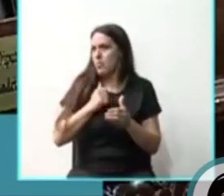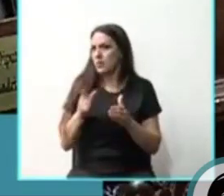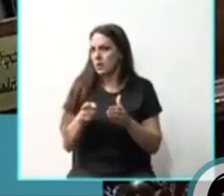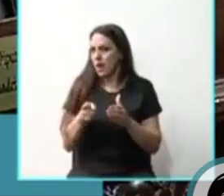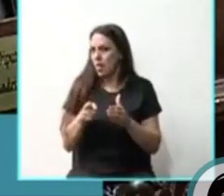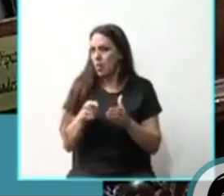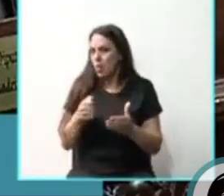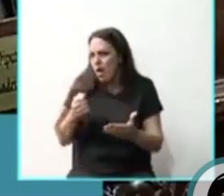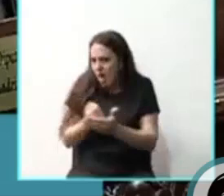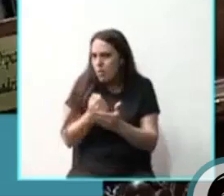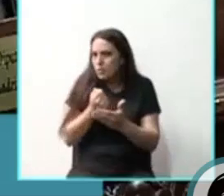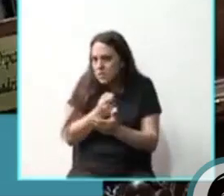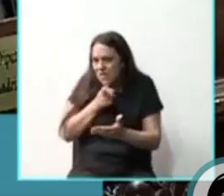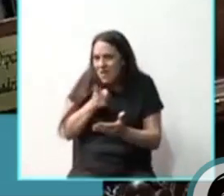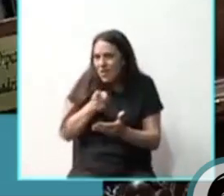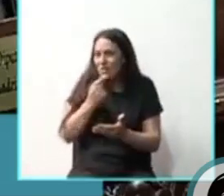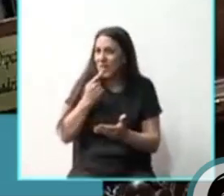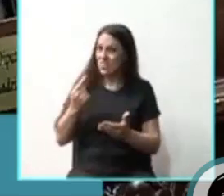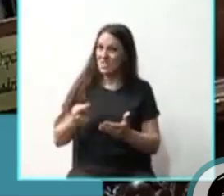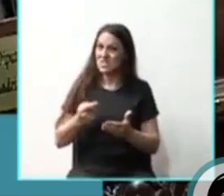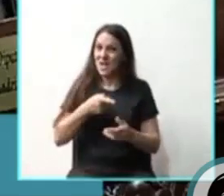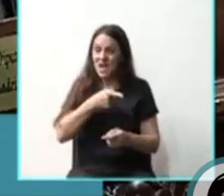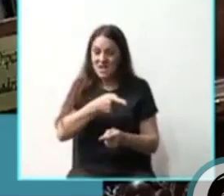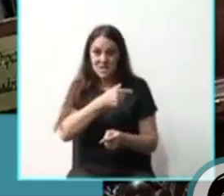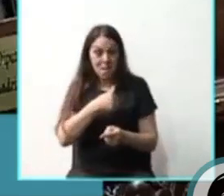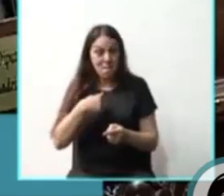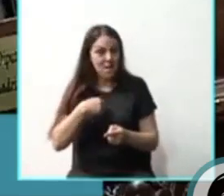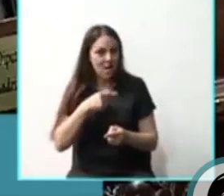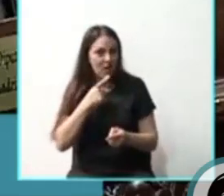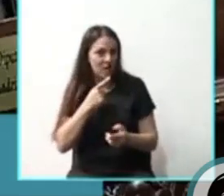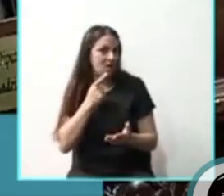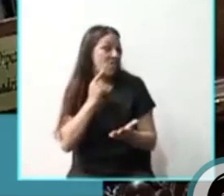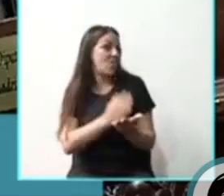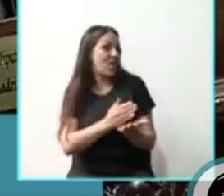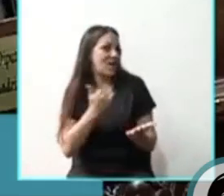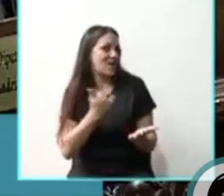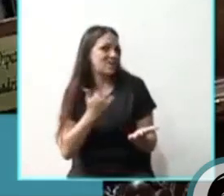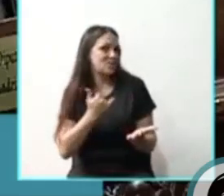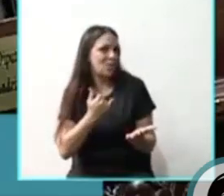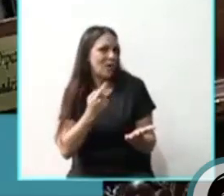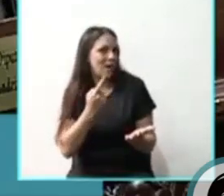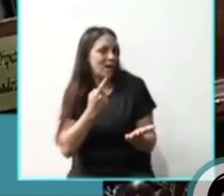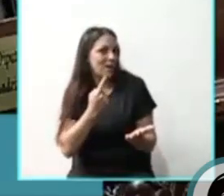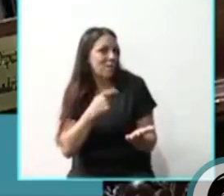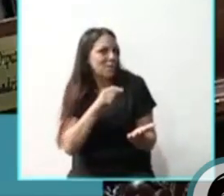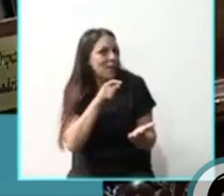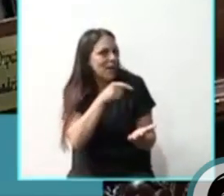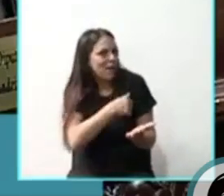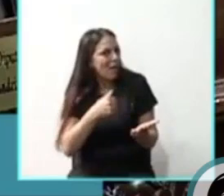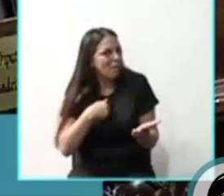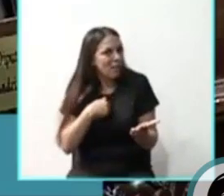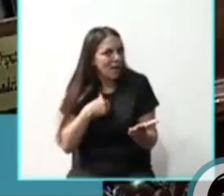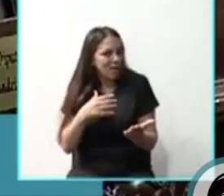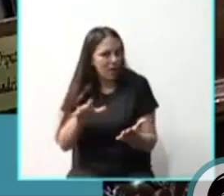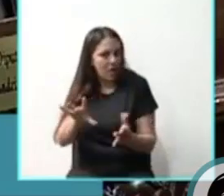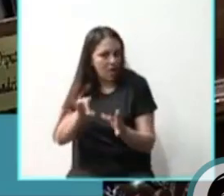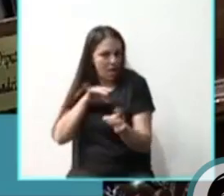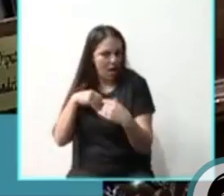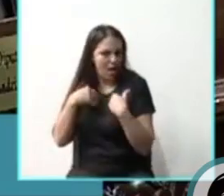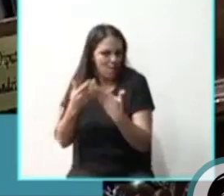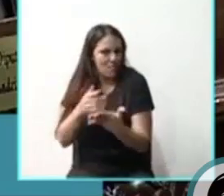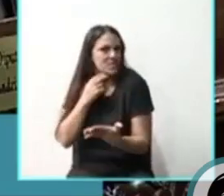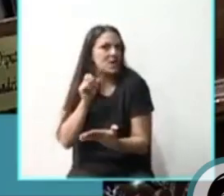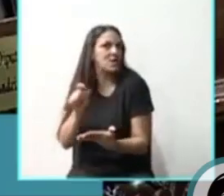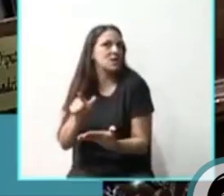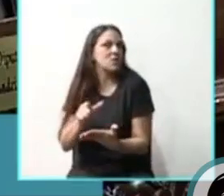que tenían el derecho a estar con sus hijos las usaban los usaban como escudos en mi